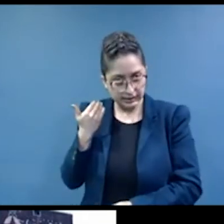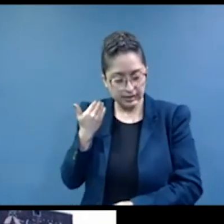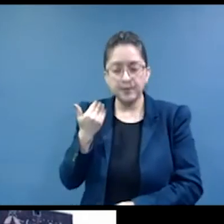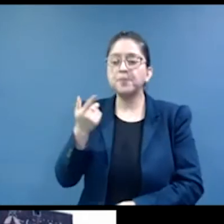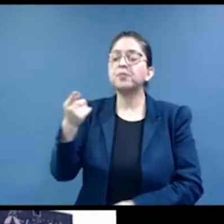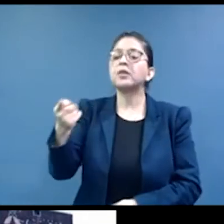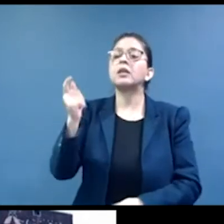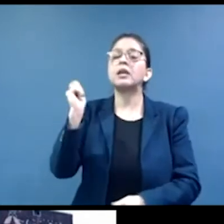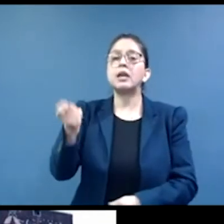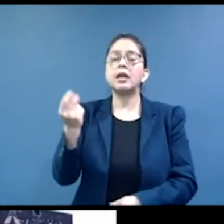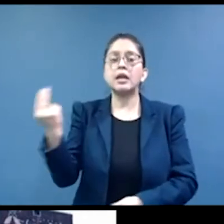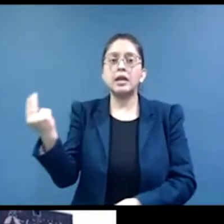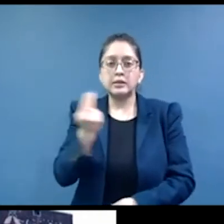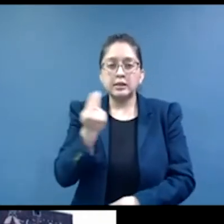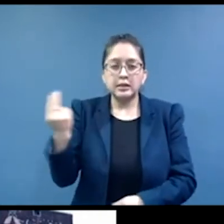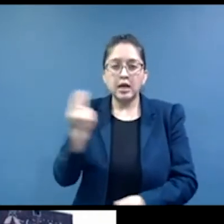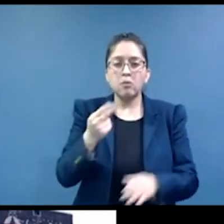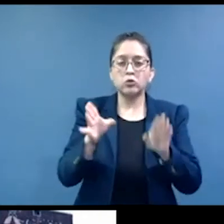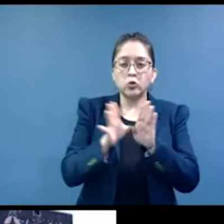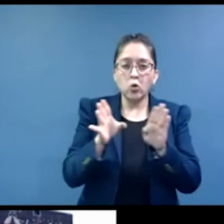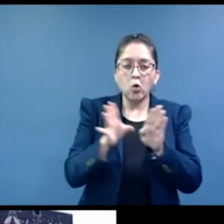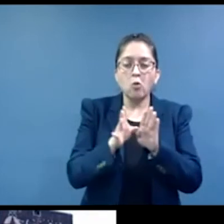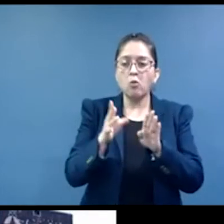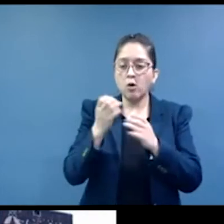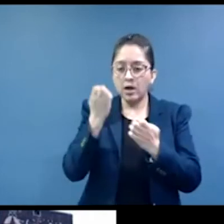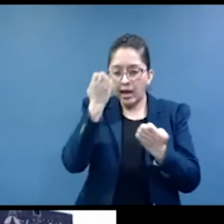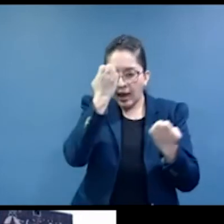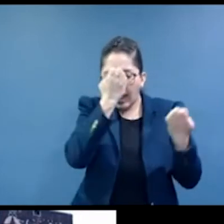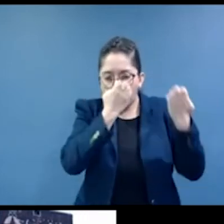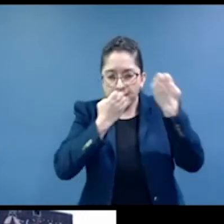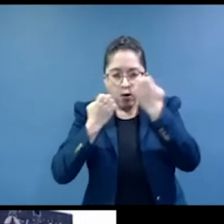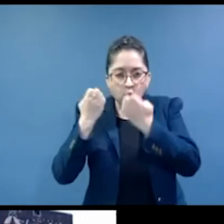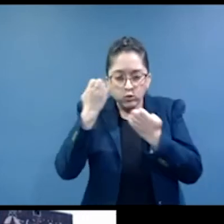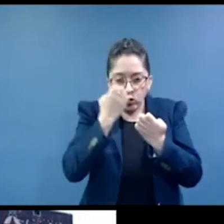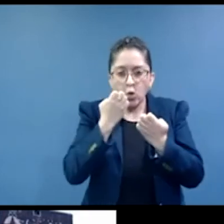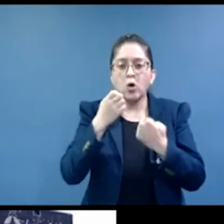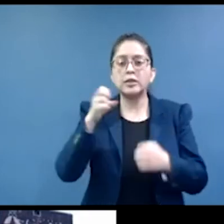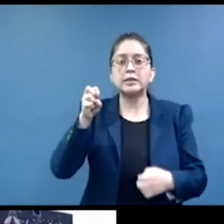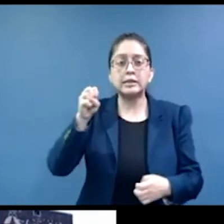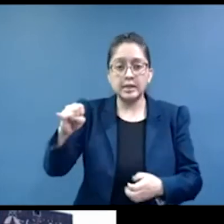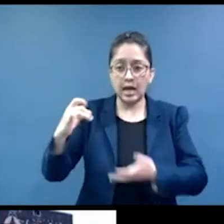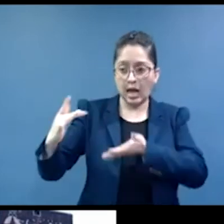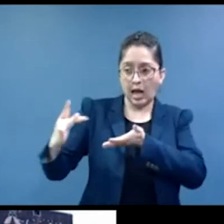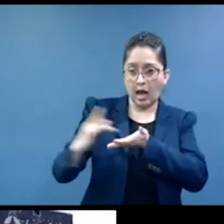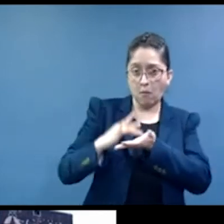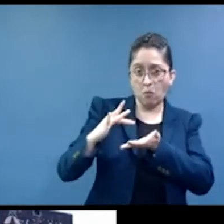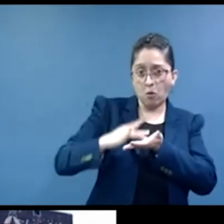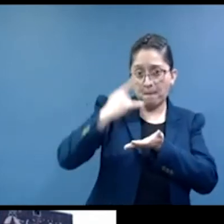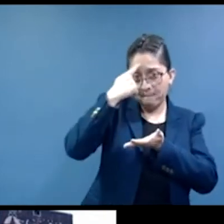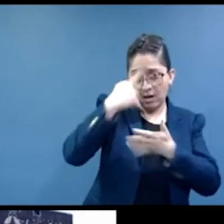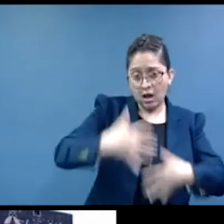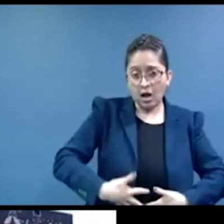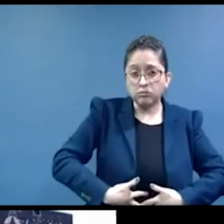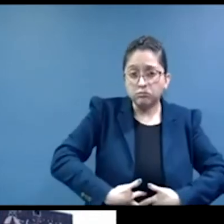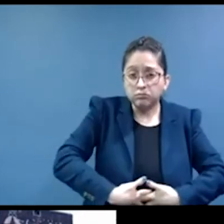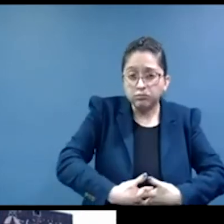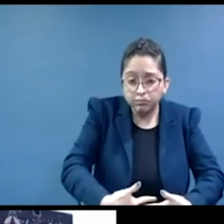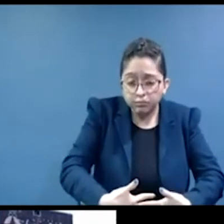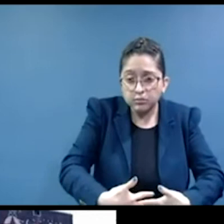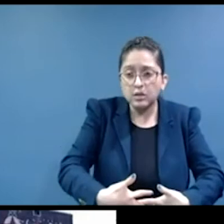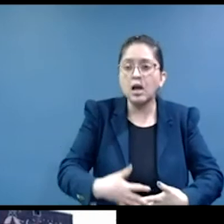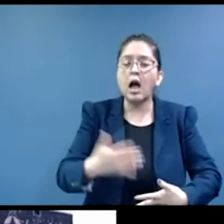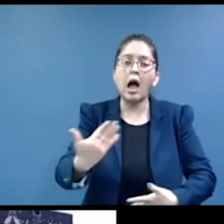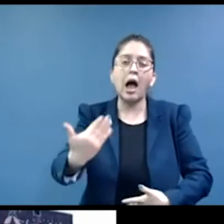del consentimiento informado en la práctica de procedimientos de reproducción asistida, pero había la distinción entre